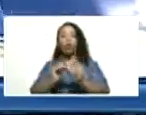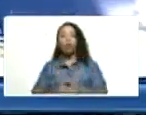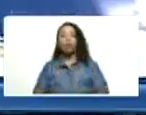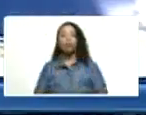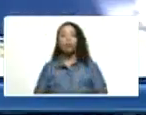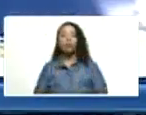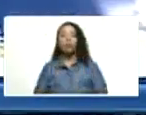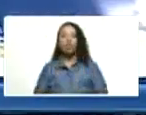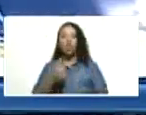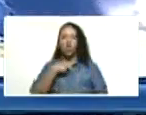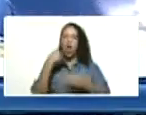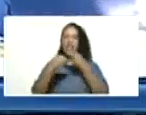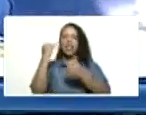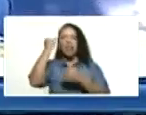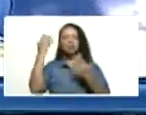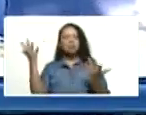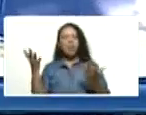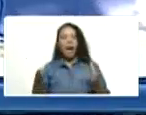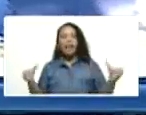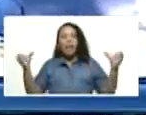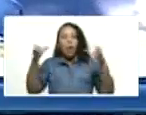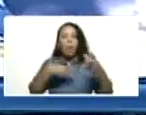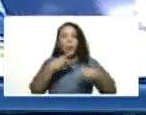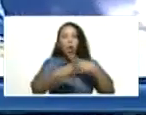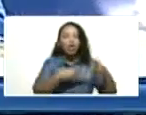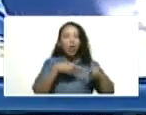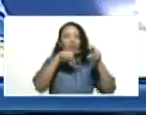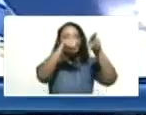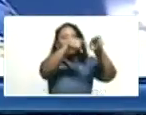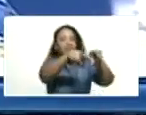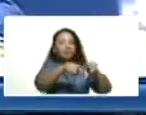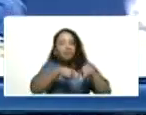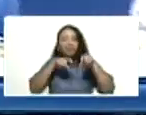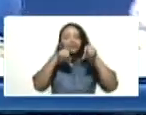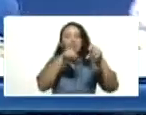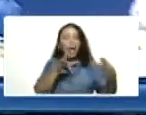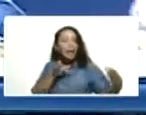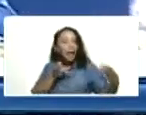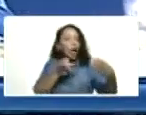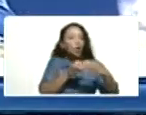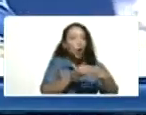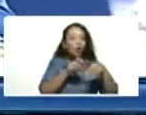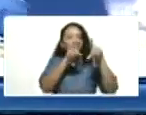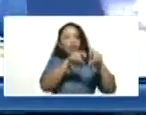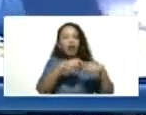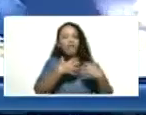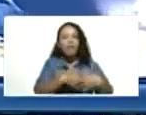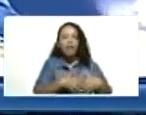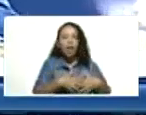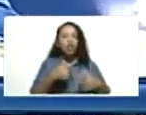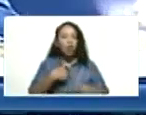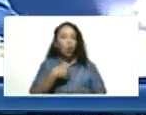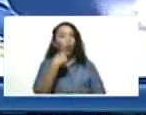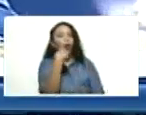¿Qué hice yo? Reuní a los productores agrícolas, reuní a la agroindustria y les